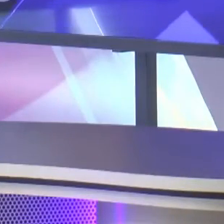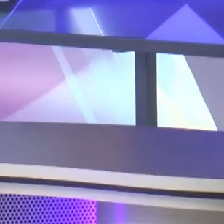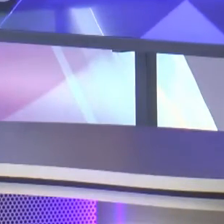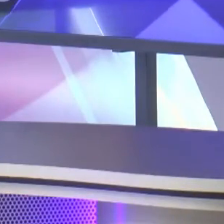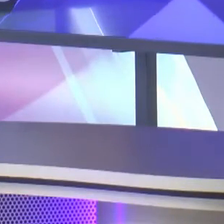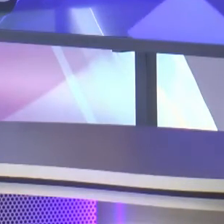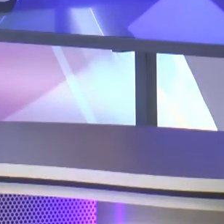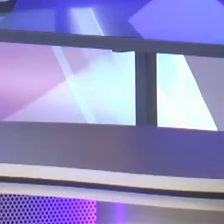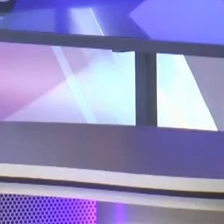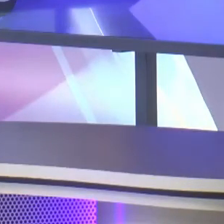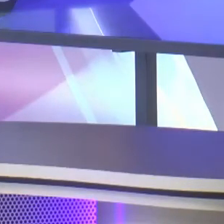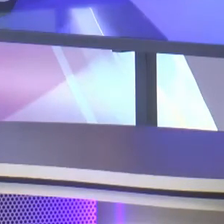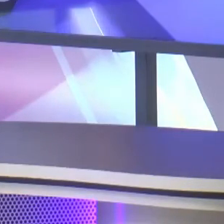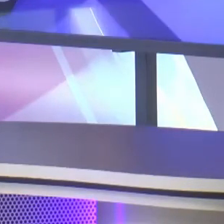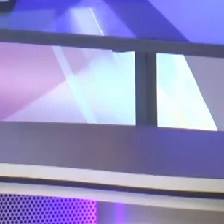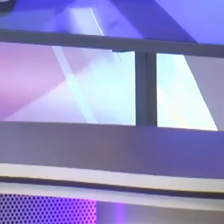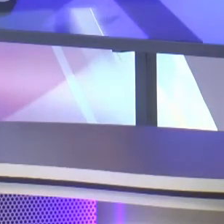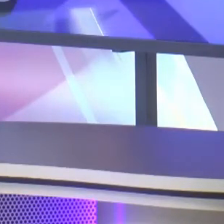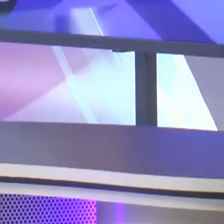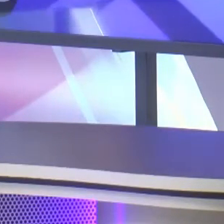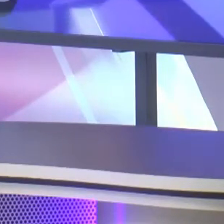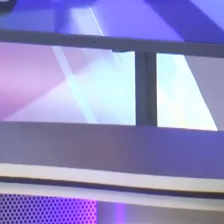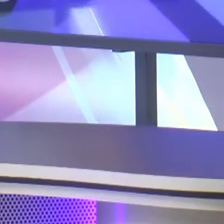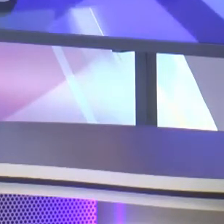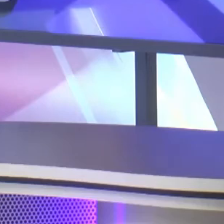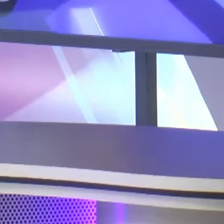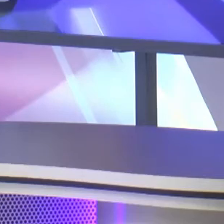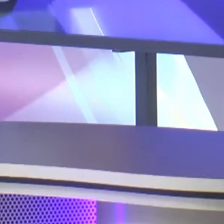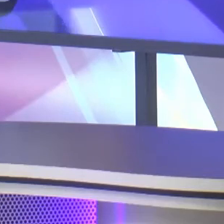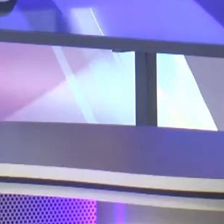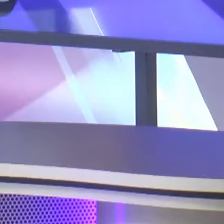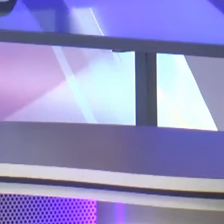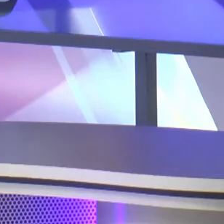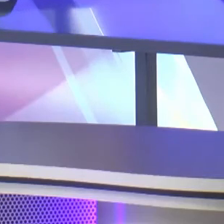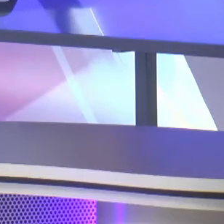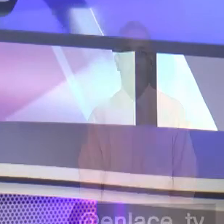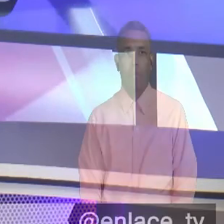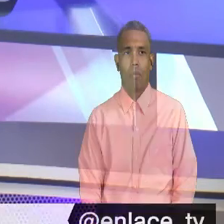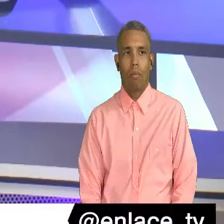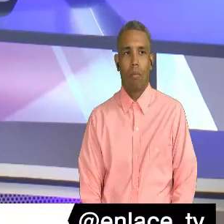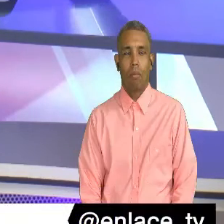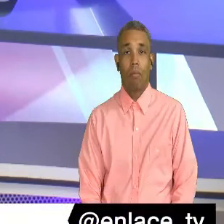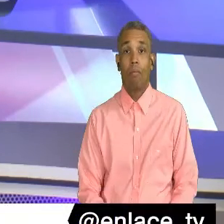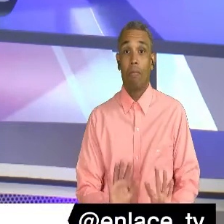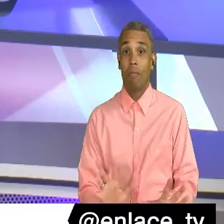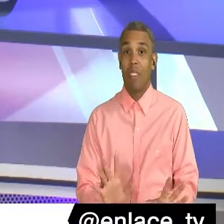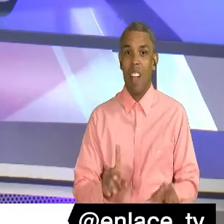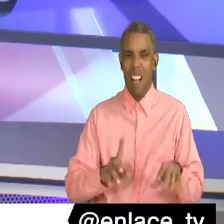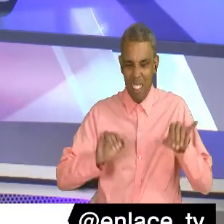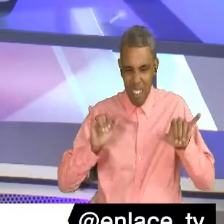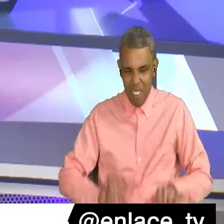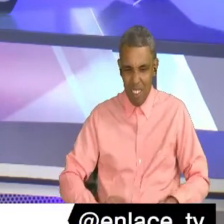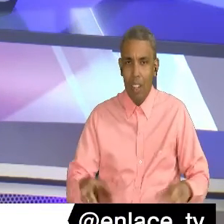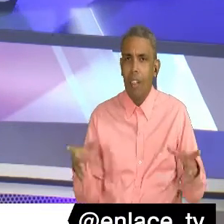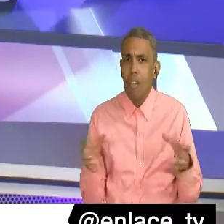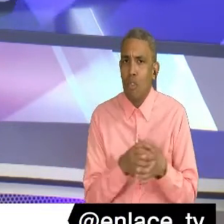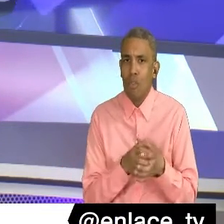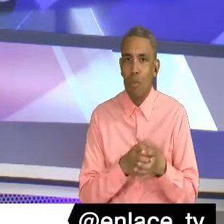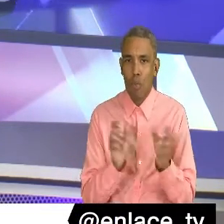Iniciamos con el desarrollo de nuestra información. La Organización de las Naciones Unidas abrió una sede en la ciudad. El organismo busca hacer seguimiento